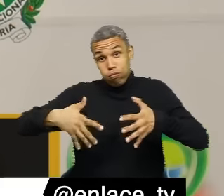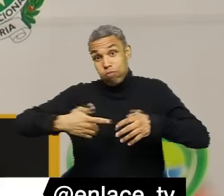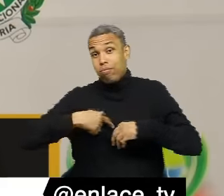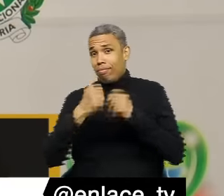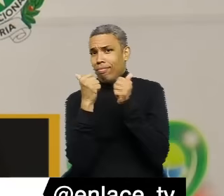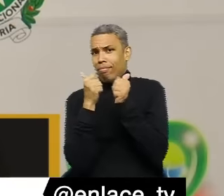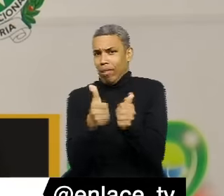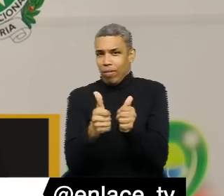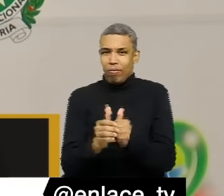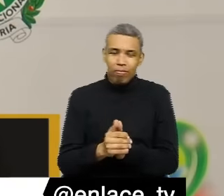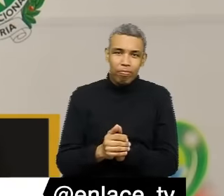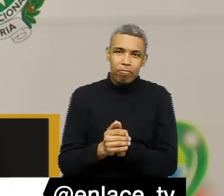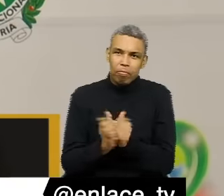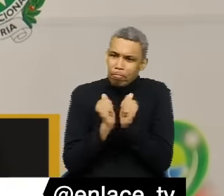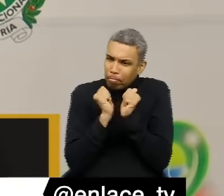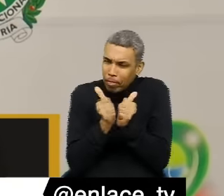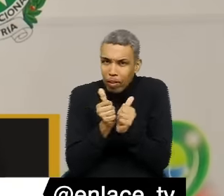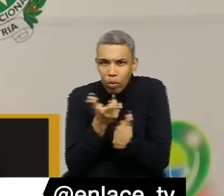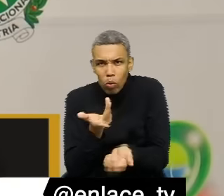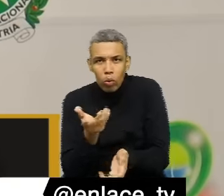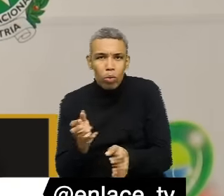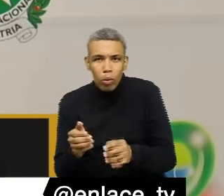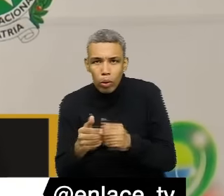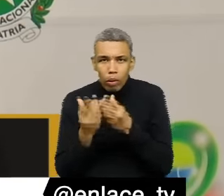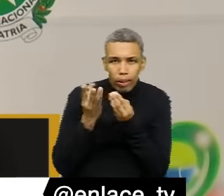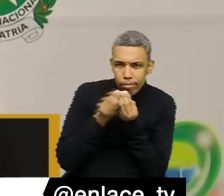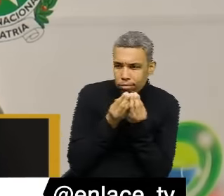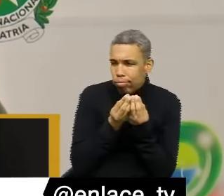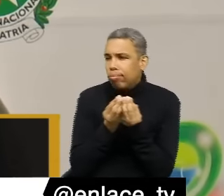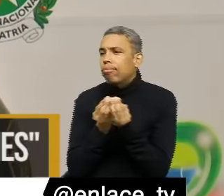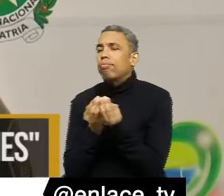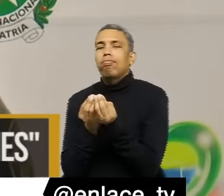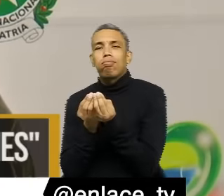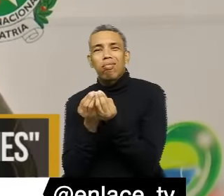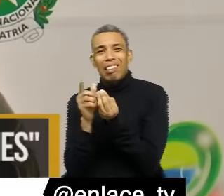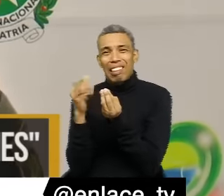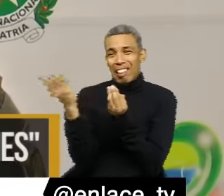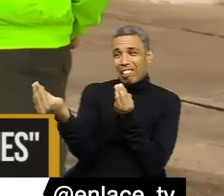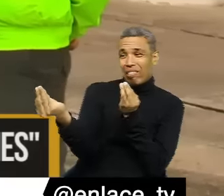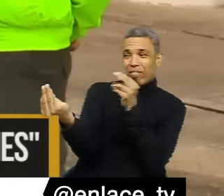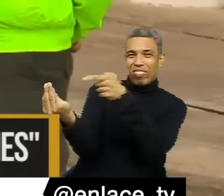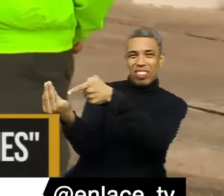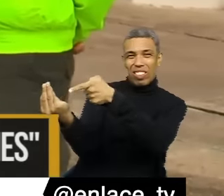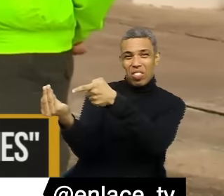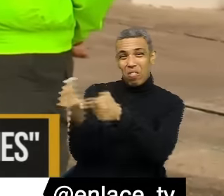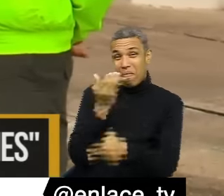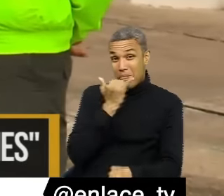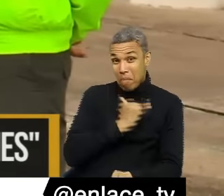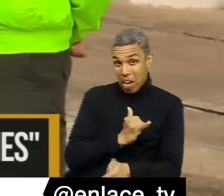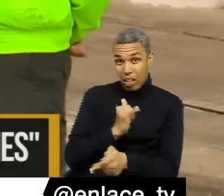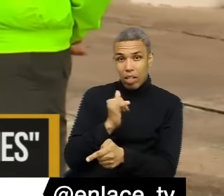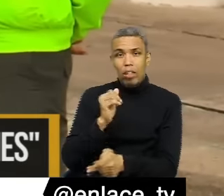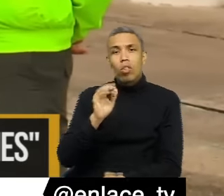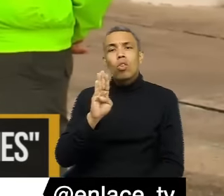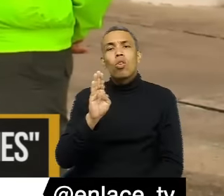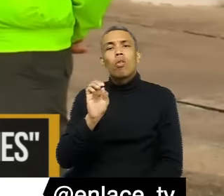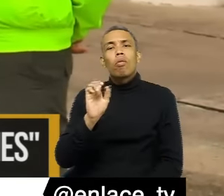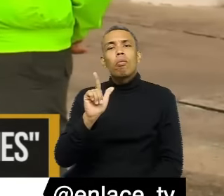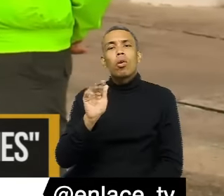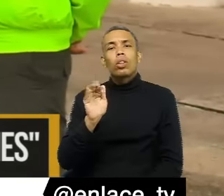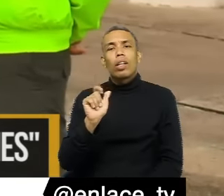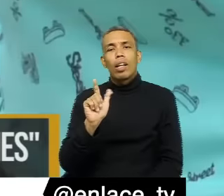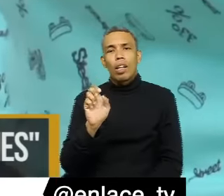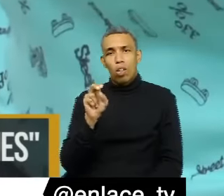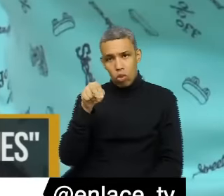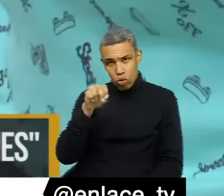Medio, en una operación ejecutada en contra de la organización criminal de Los Botalones. Estas 10 personas fueron capturadas mediante